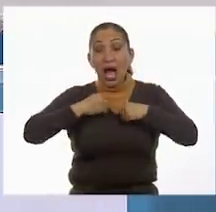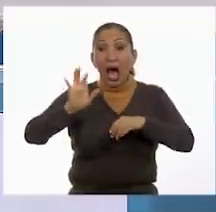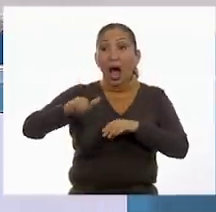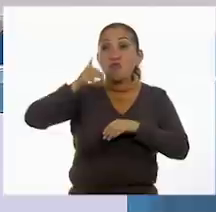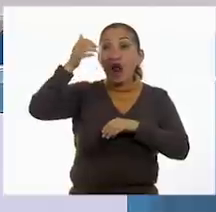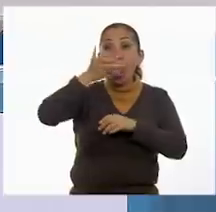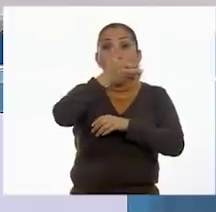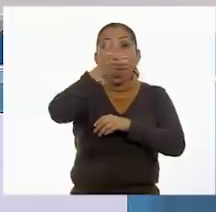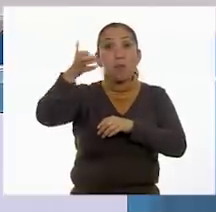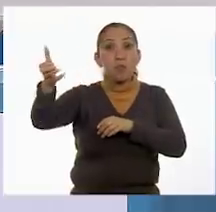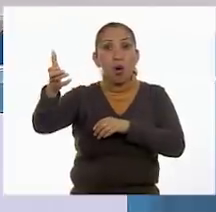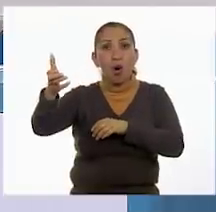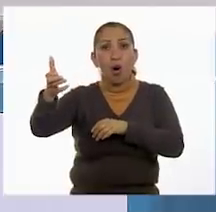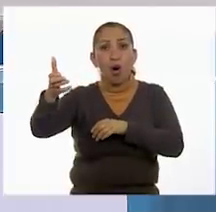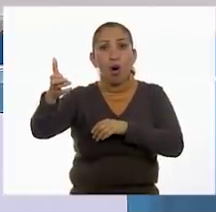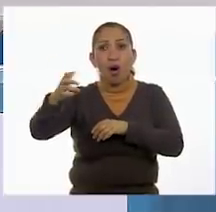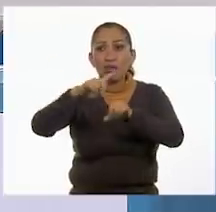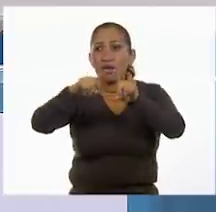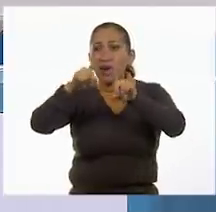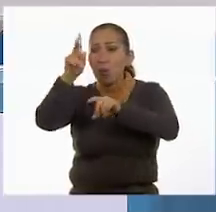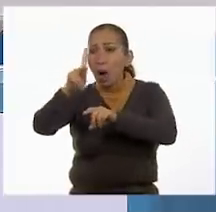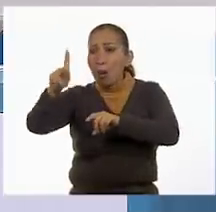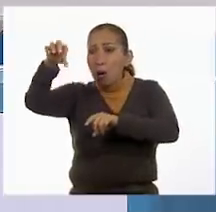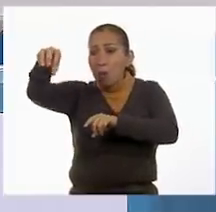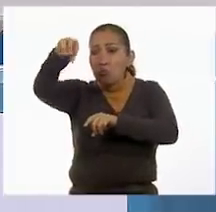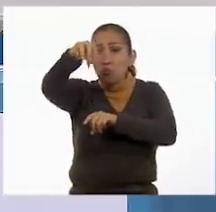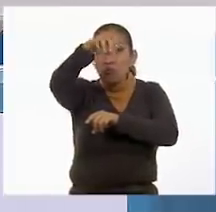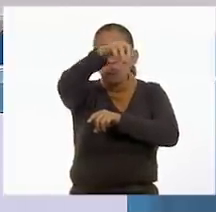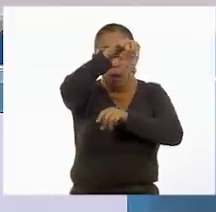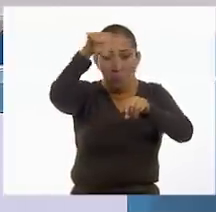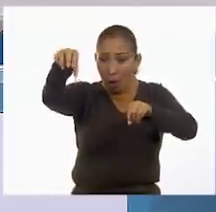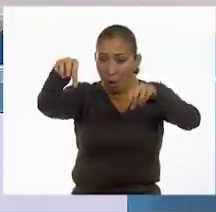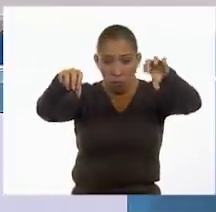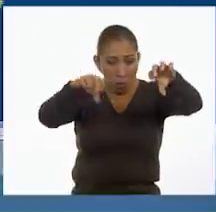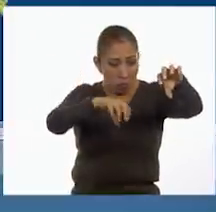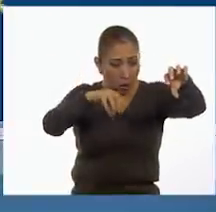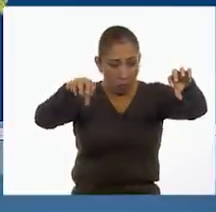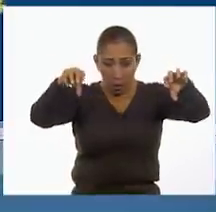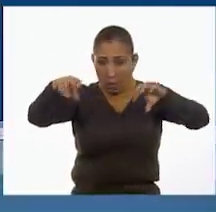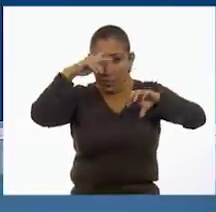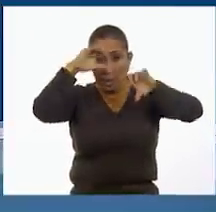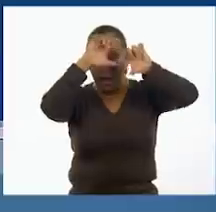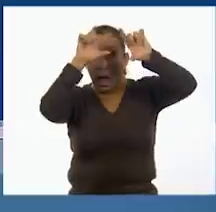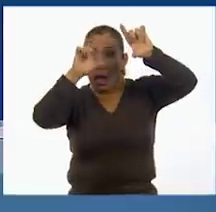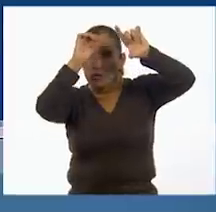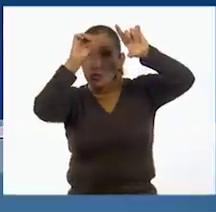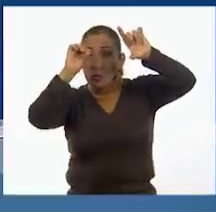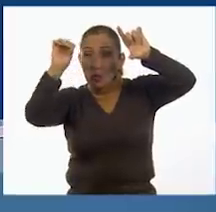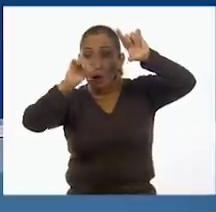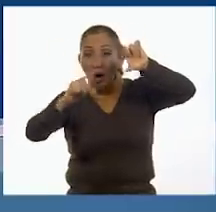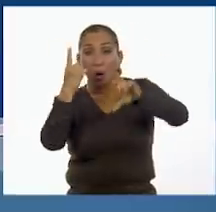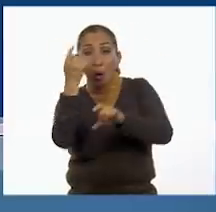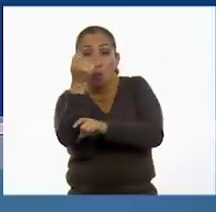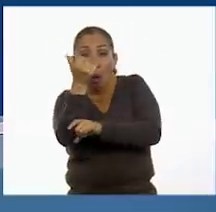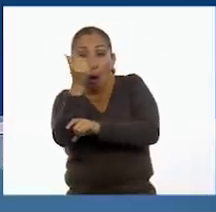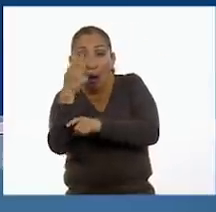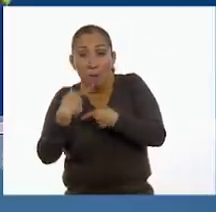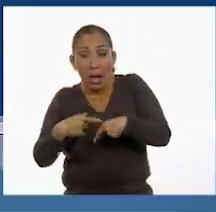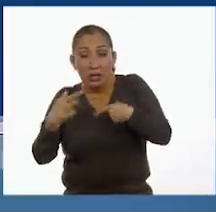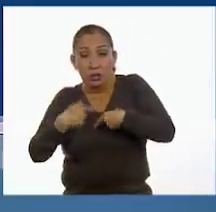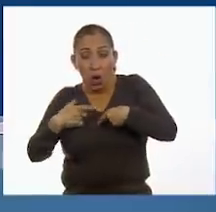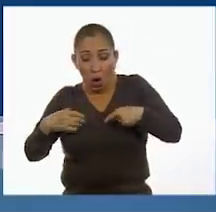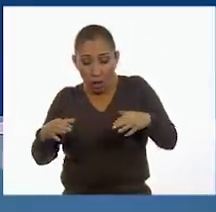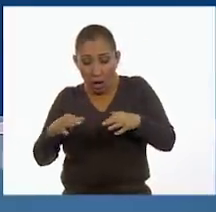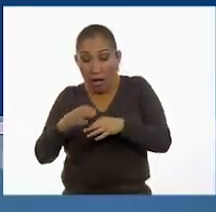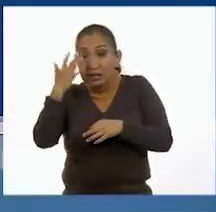campo, en una multitud de diferentes pueblitos salpicados por distintas partes del territorio. Solo un porcentaje mínimo de la